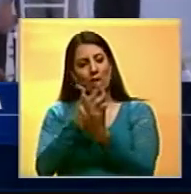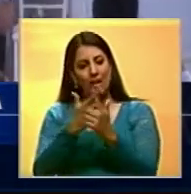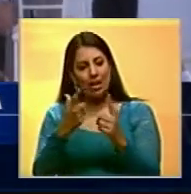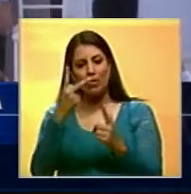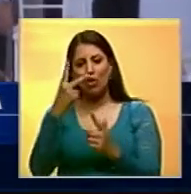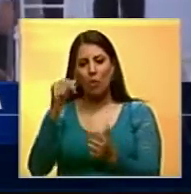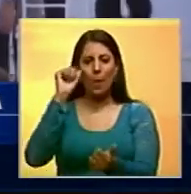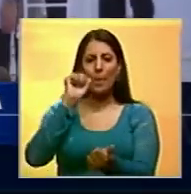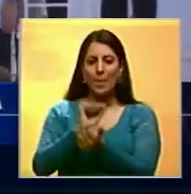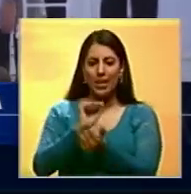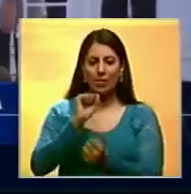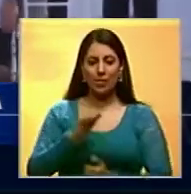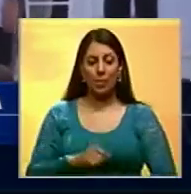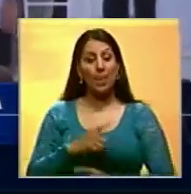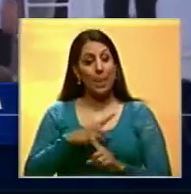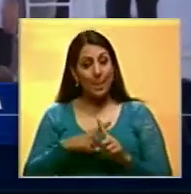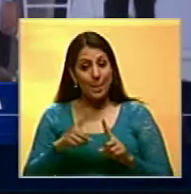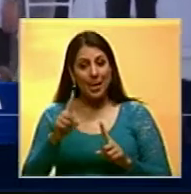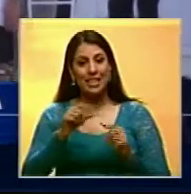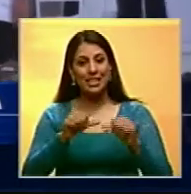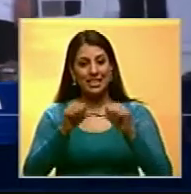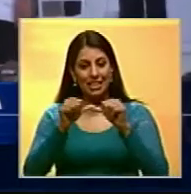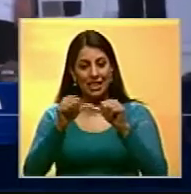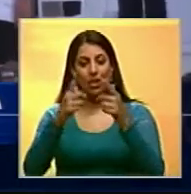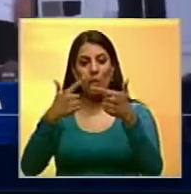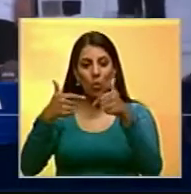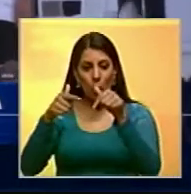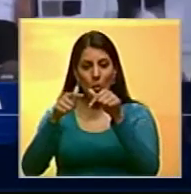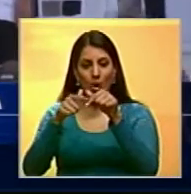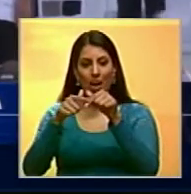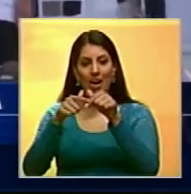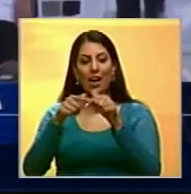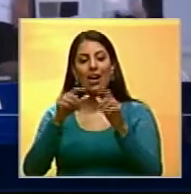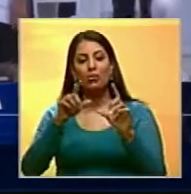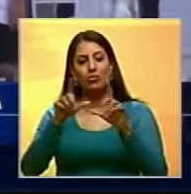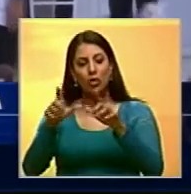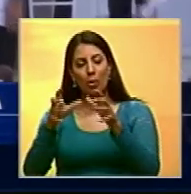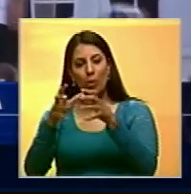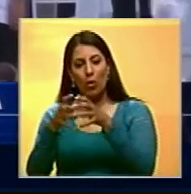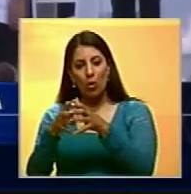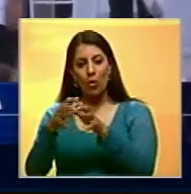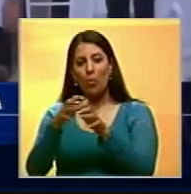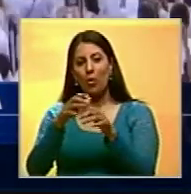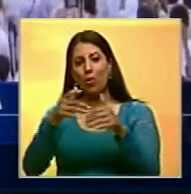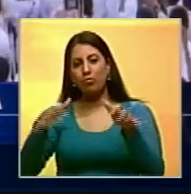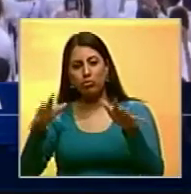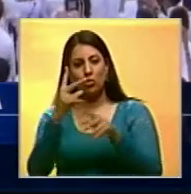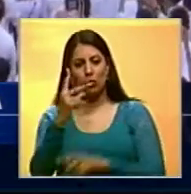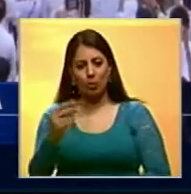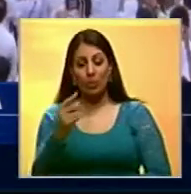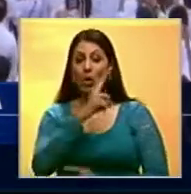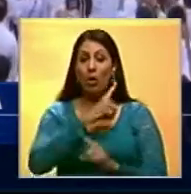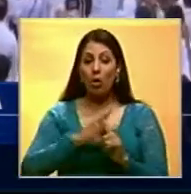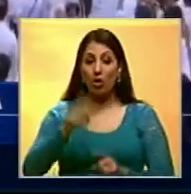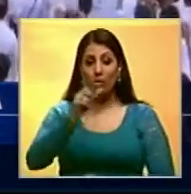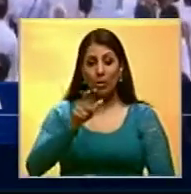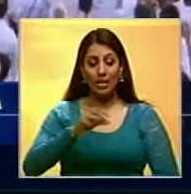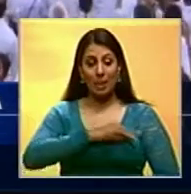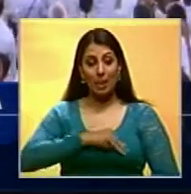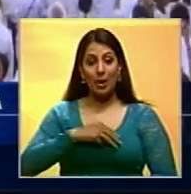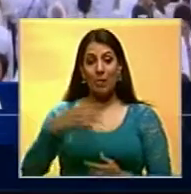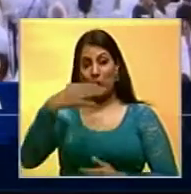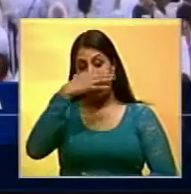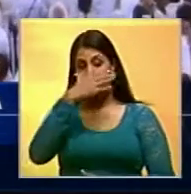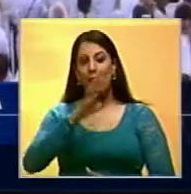no privación de libertad, pero tendrán que mantenerse en zonas veredales de desmovilización. Todos los miembros del grupo